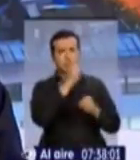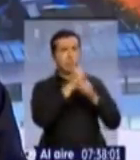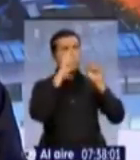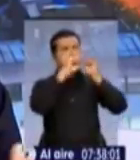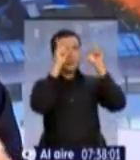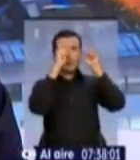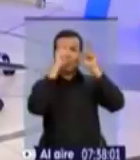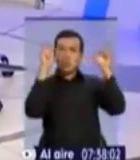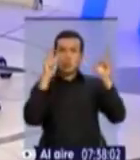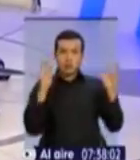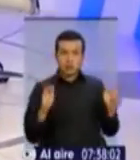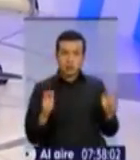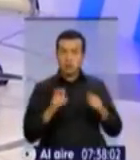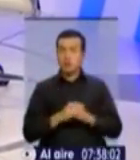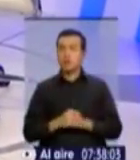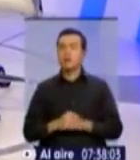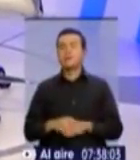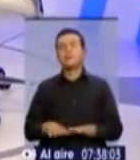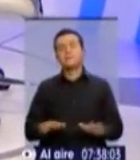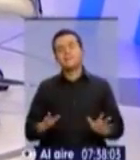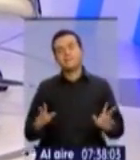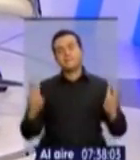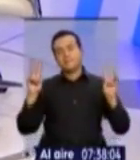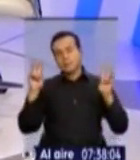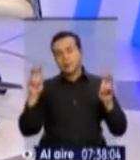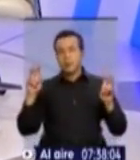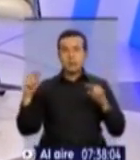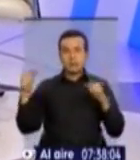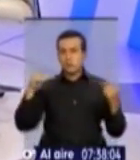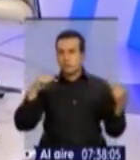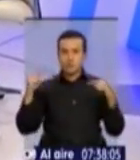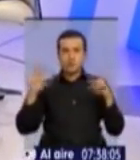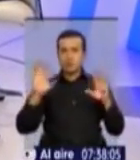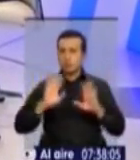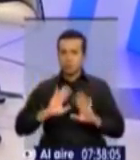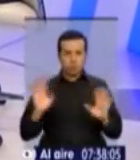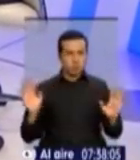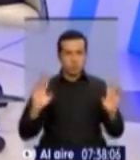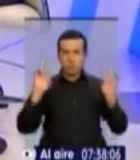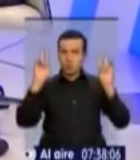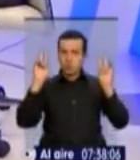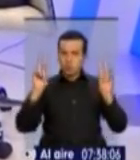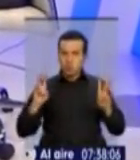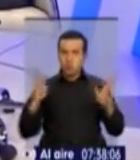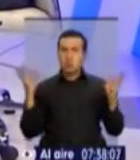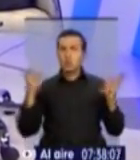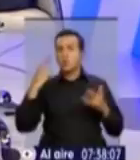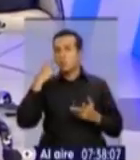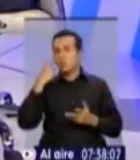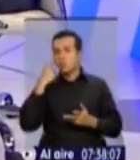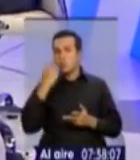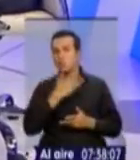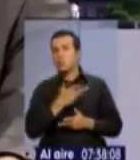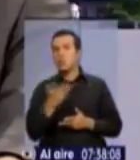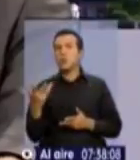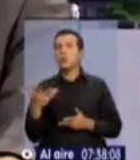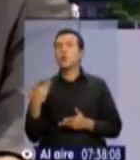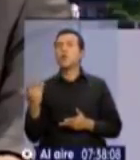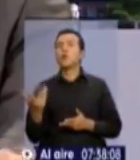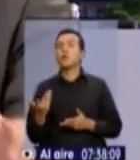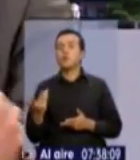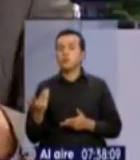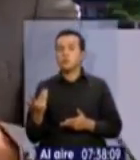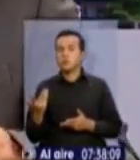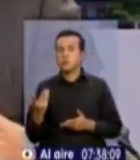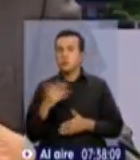veamos digamos el tema no está en pelearse con un sector de tengo que estar el tema está en encontrar que no todos los sectores